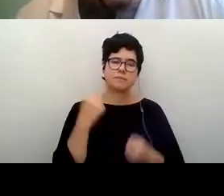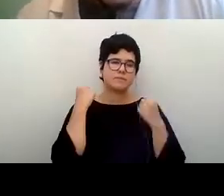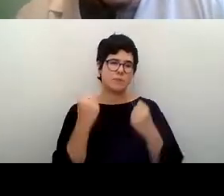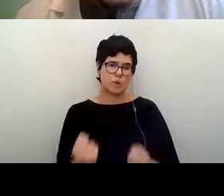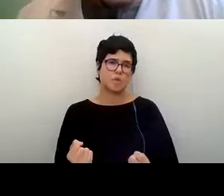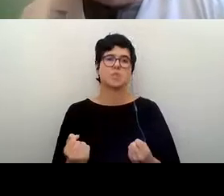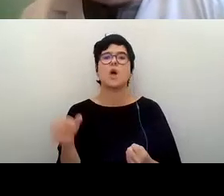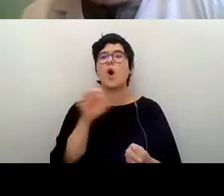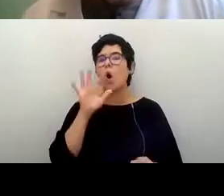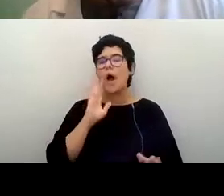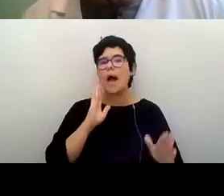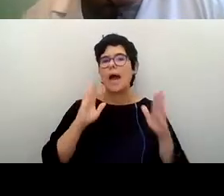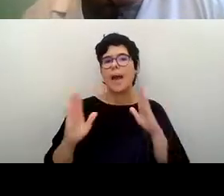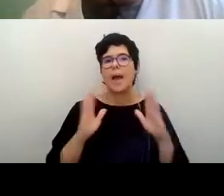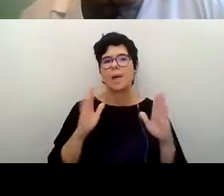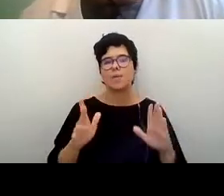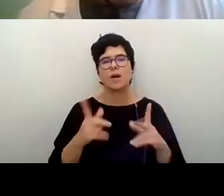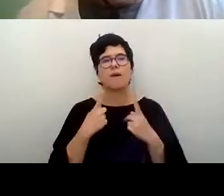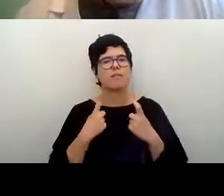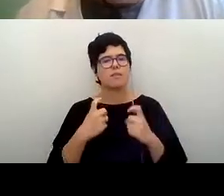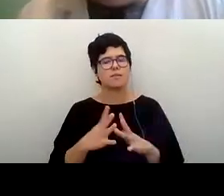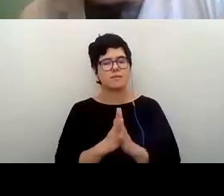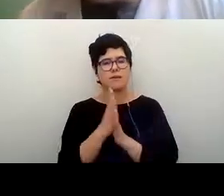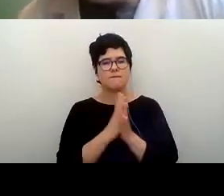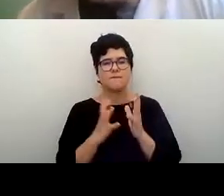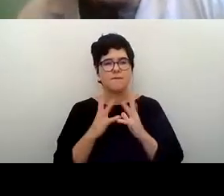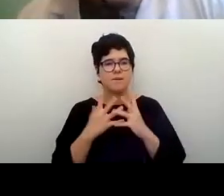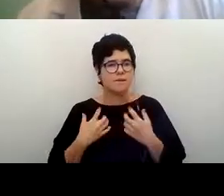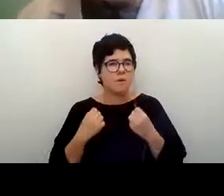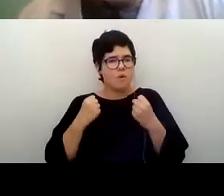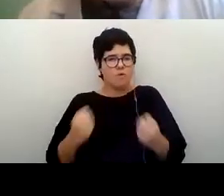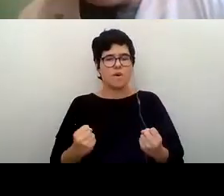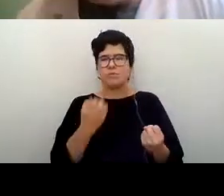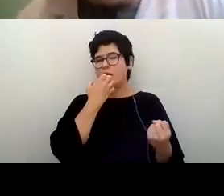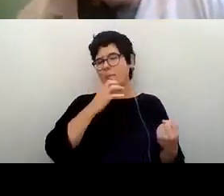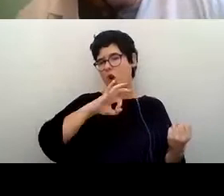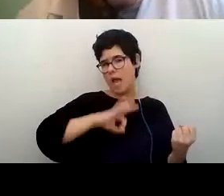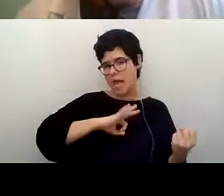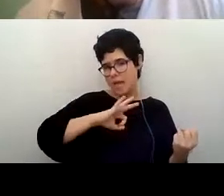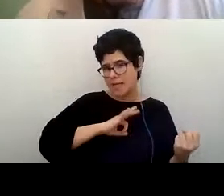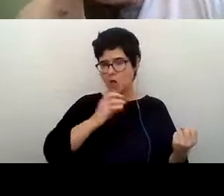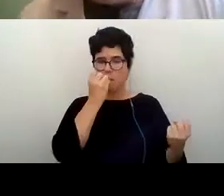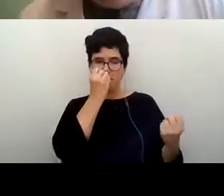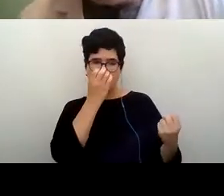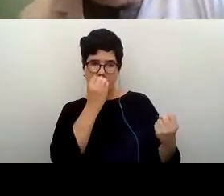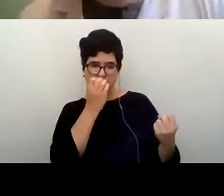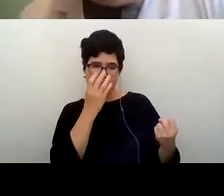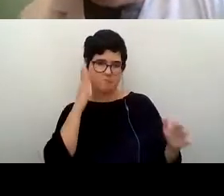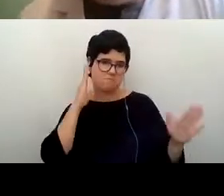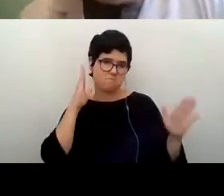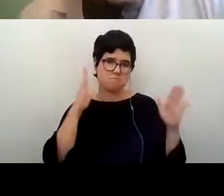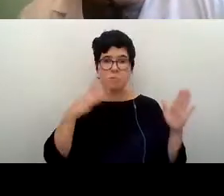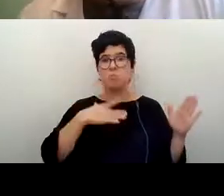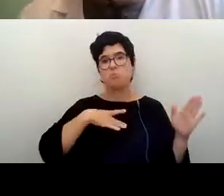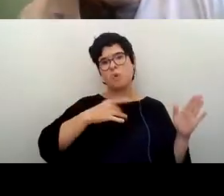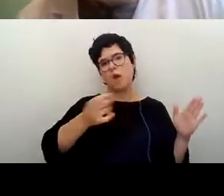necesitamos más energía física, es decir, enero sería una buena época, primavera también. Se puede tomar, pues eso